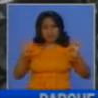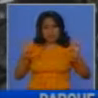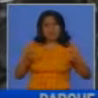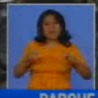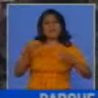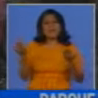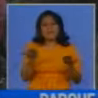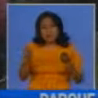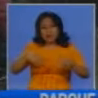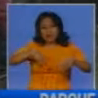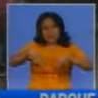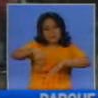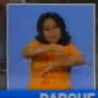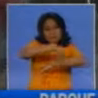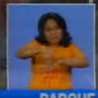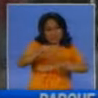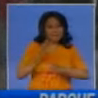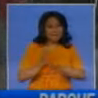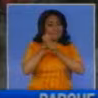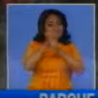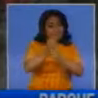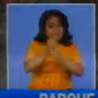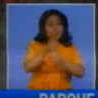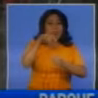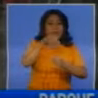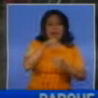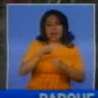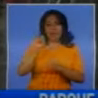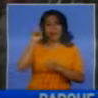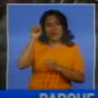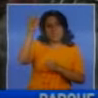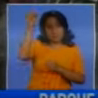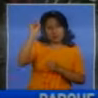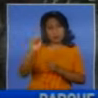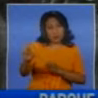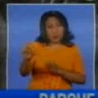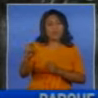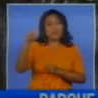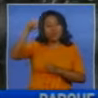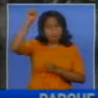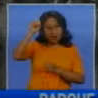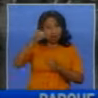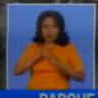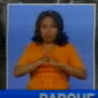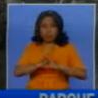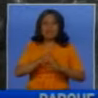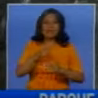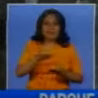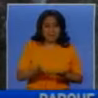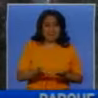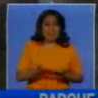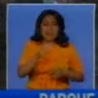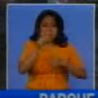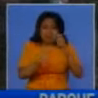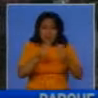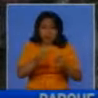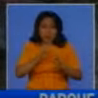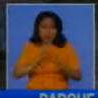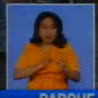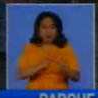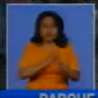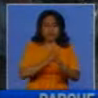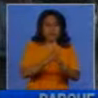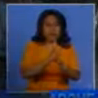avenida Amazonas ha sido bloqueado en sentido sur-norte y deben tomar precauciones también las personas que se dirijan tanto al Parque